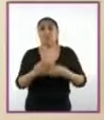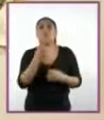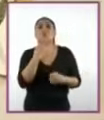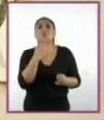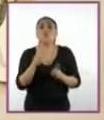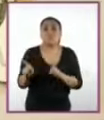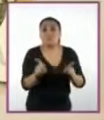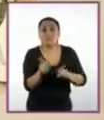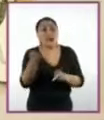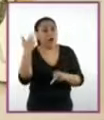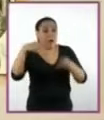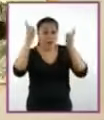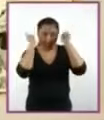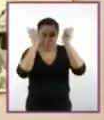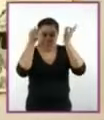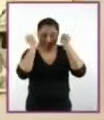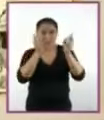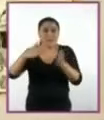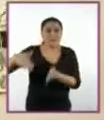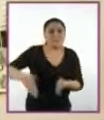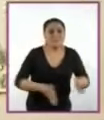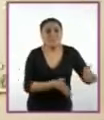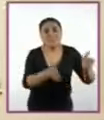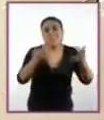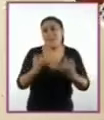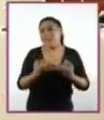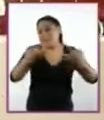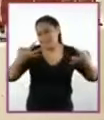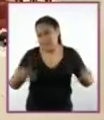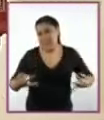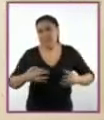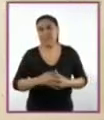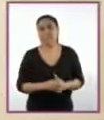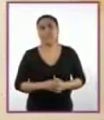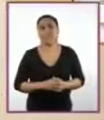carruajes tirados por caballos sobre caminos de tierra.